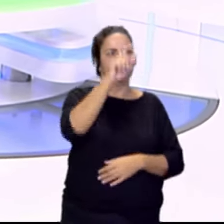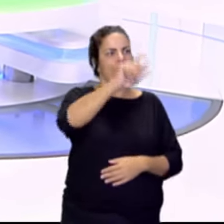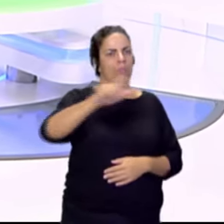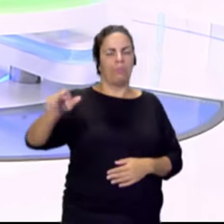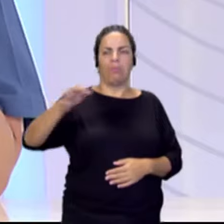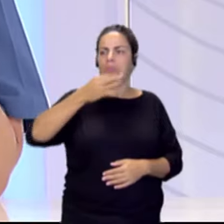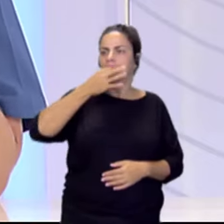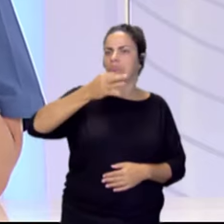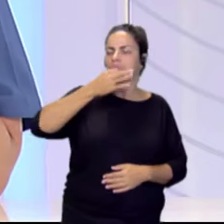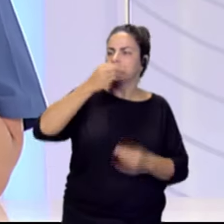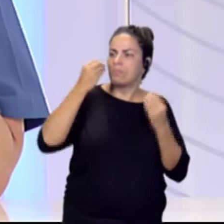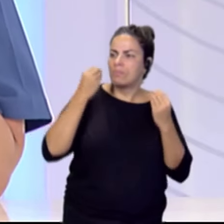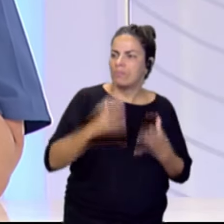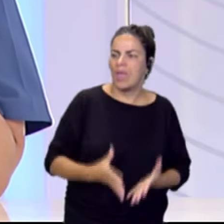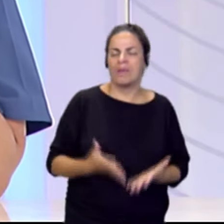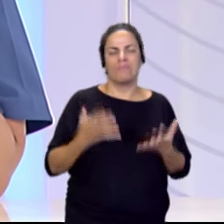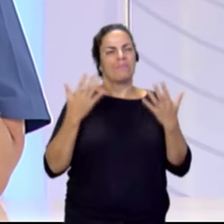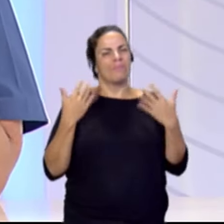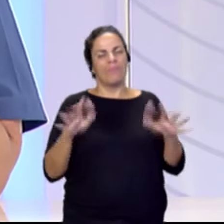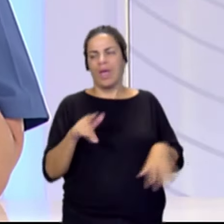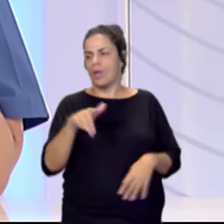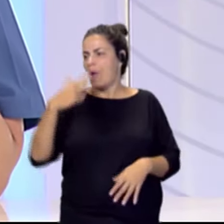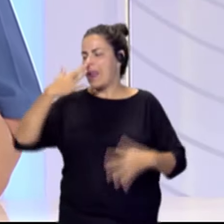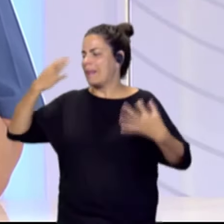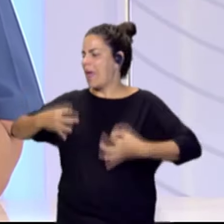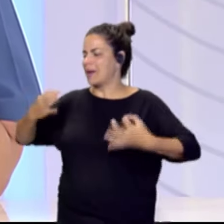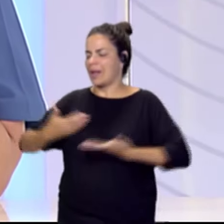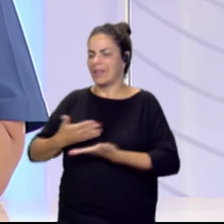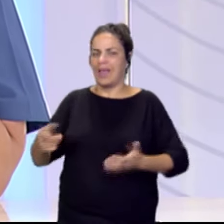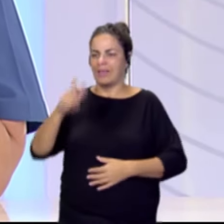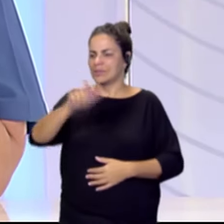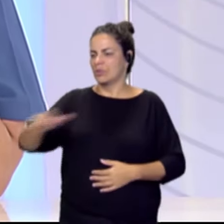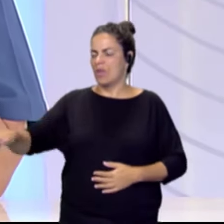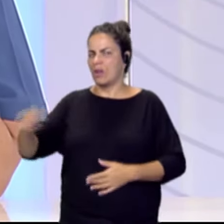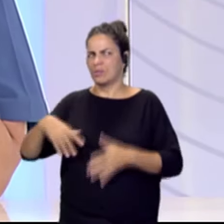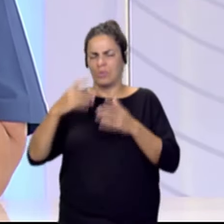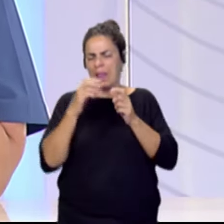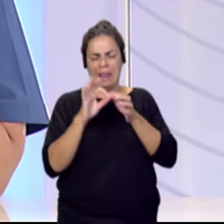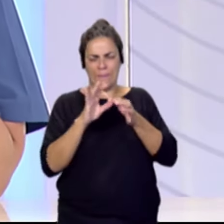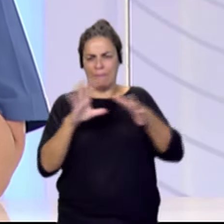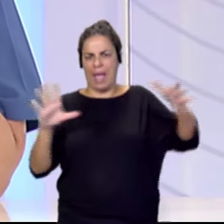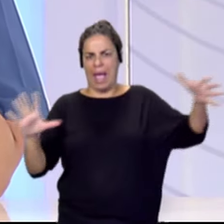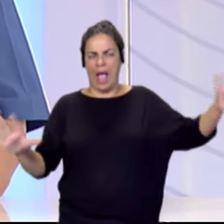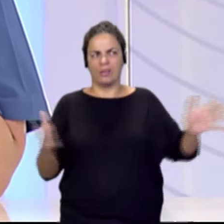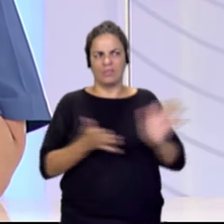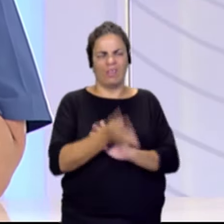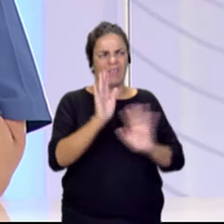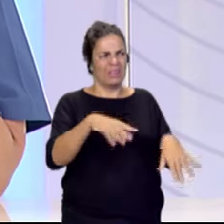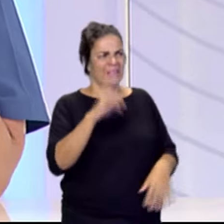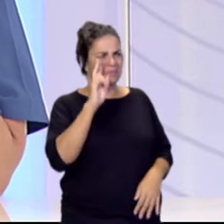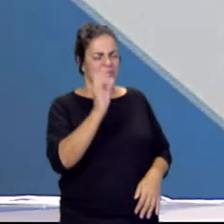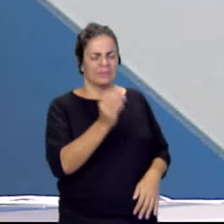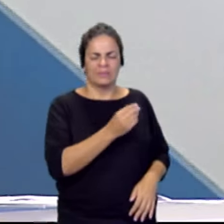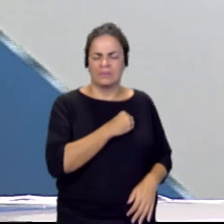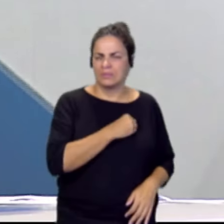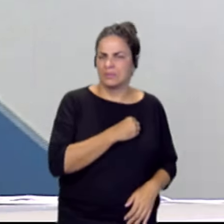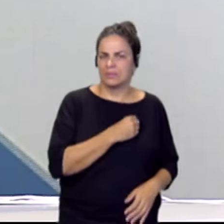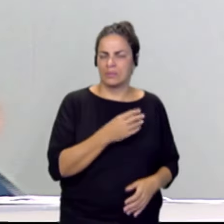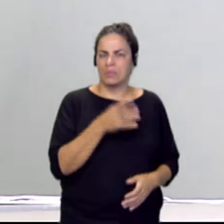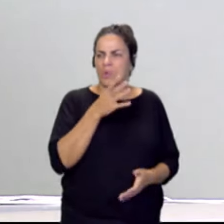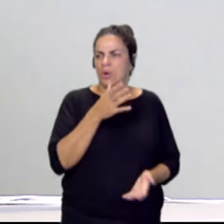están tan alejados de la realidad de los ciudadanos que realmente es desolador, porque lo que piensas